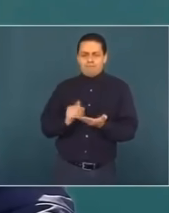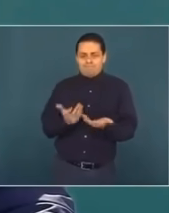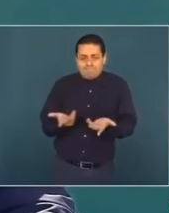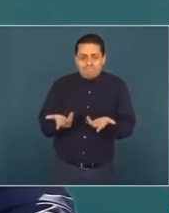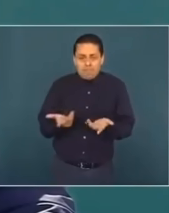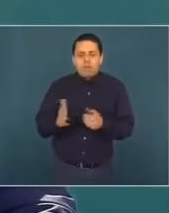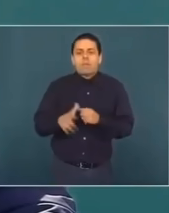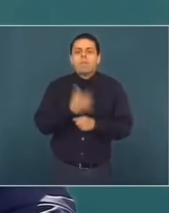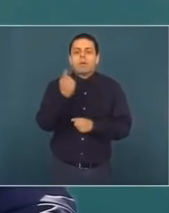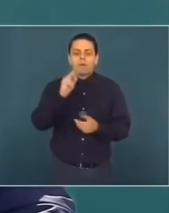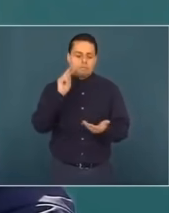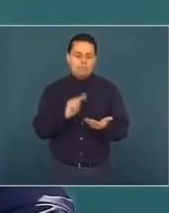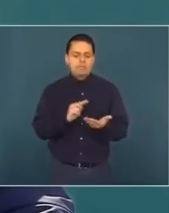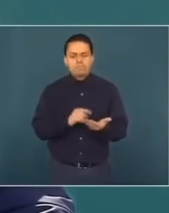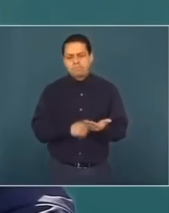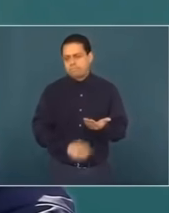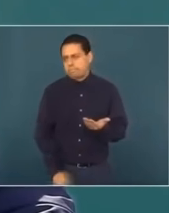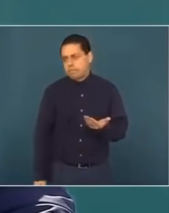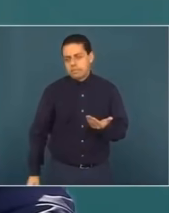sí está